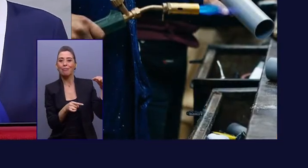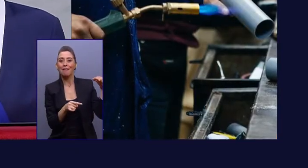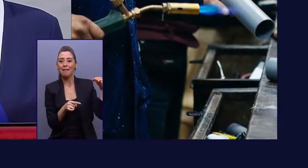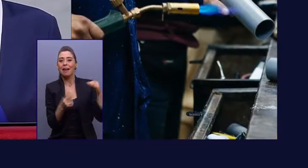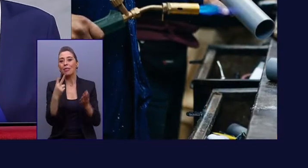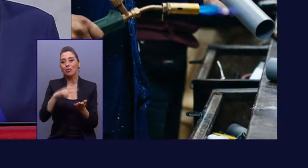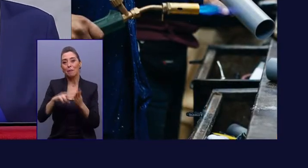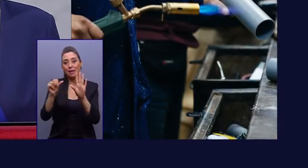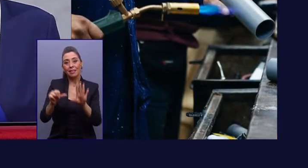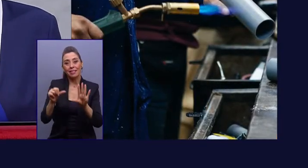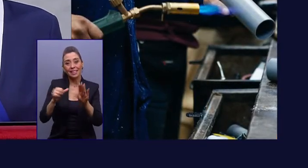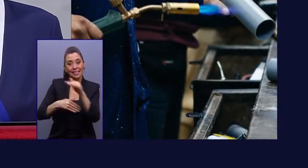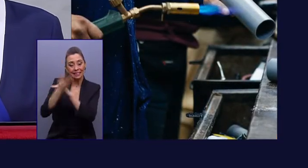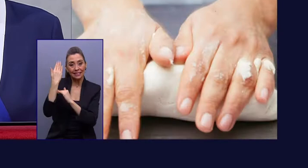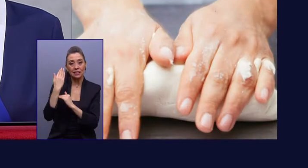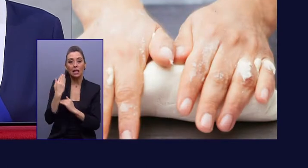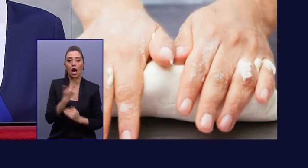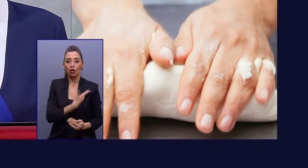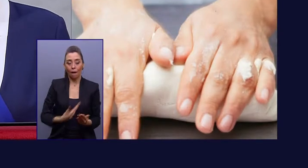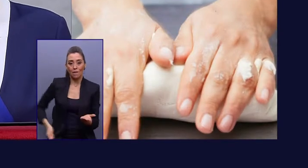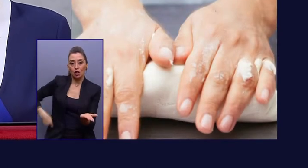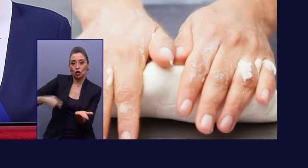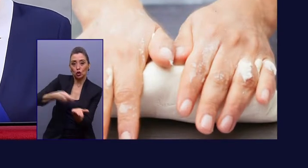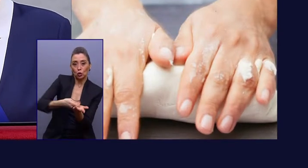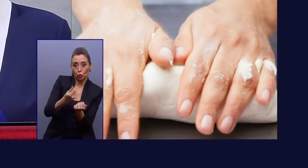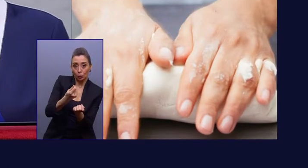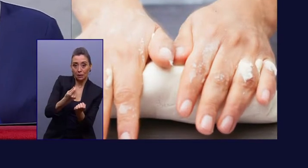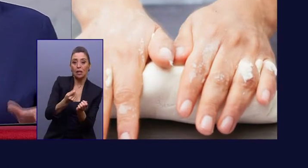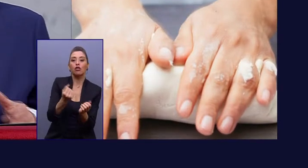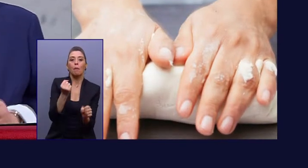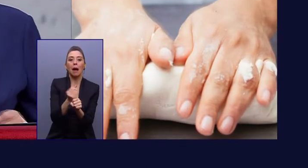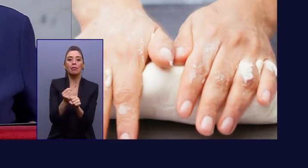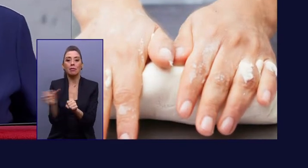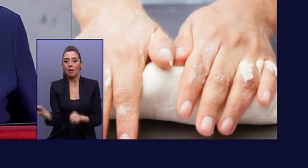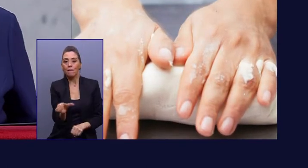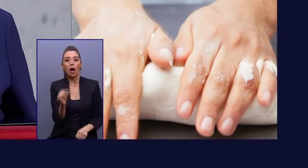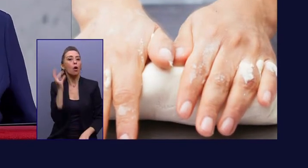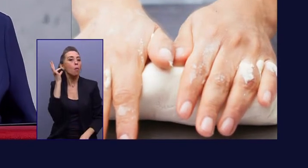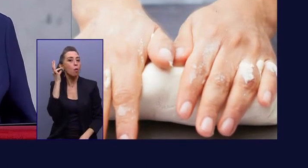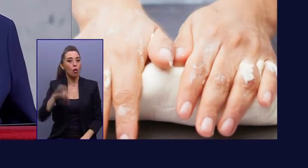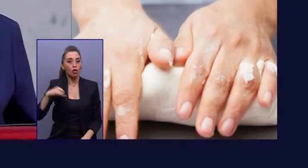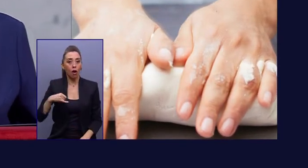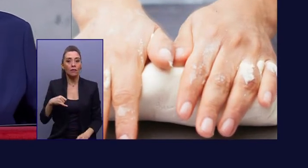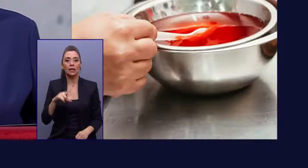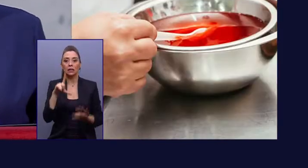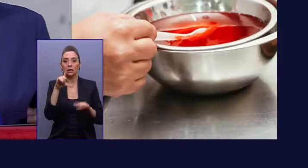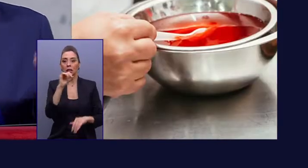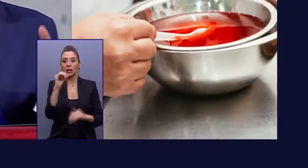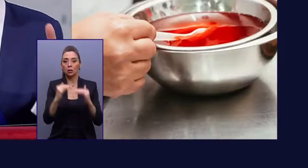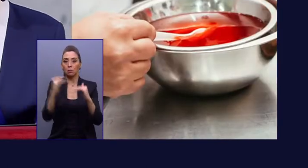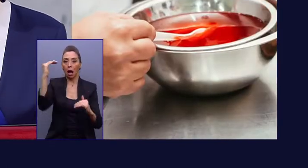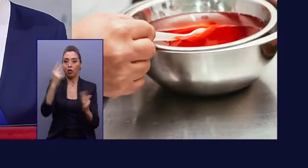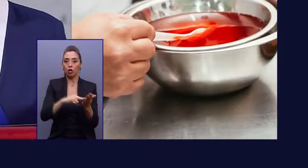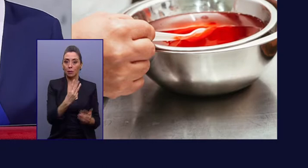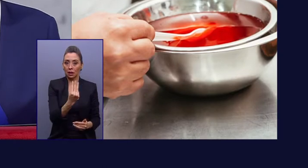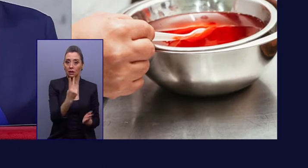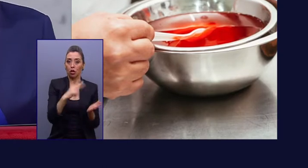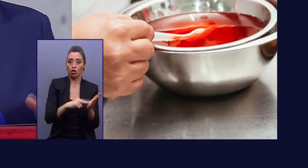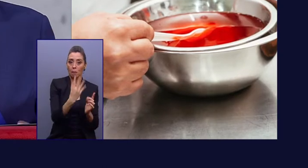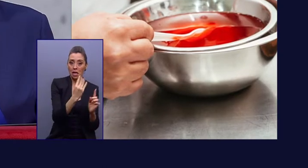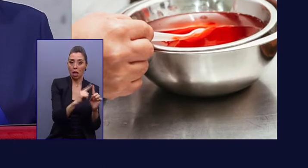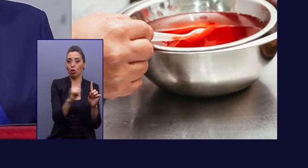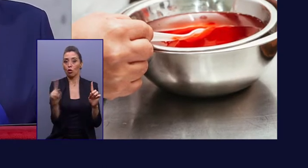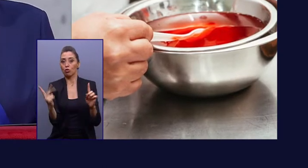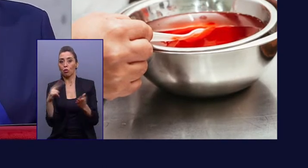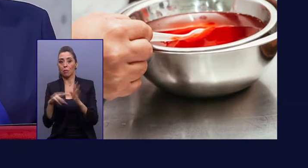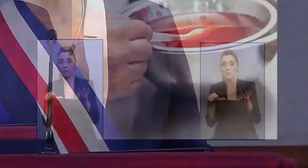El 2016, los subsidios de empleo joven y de mujeres fueron un 70% mayor a los del 2013. Y entre el 2014 y el